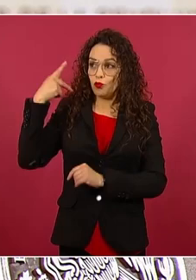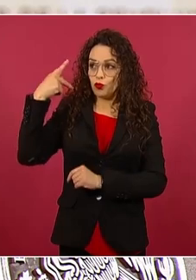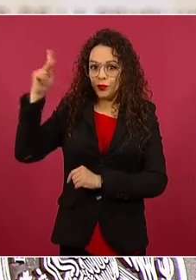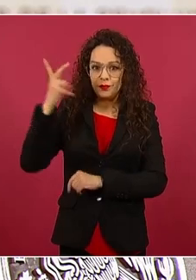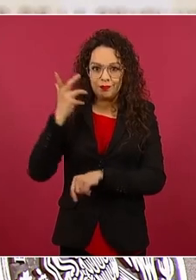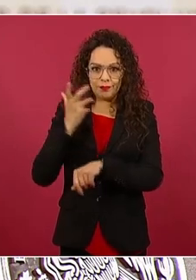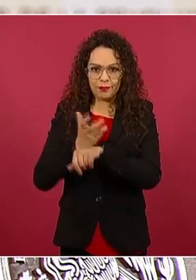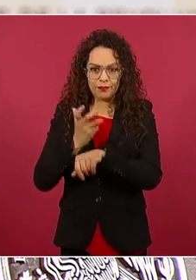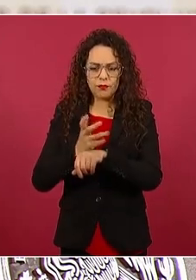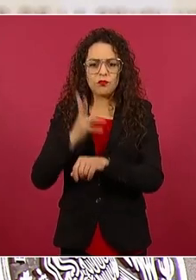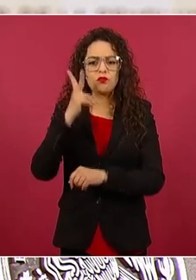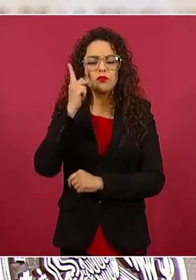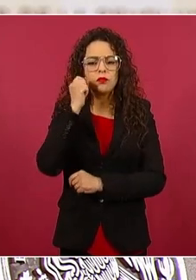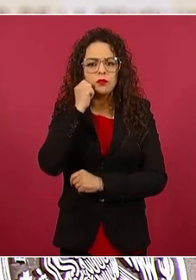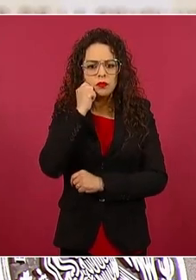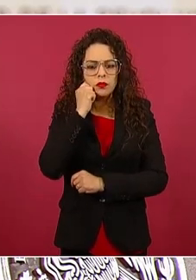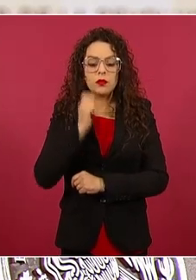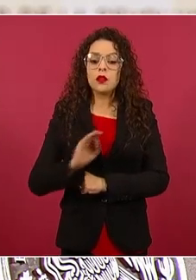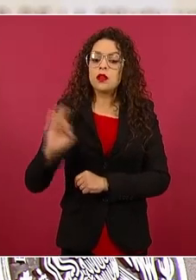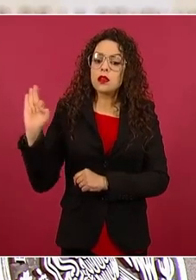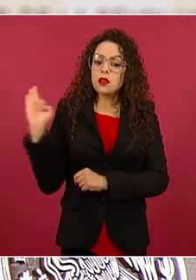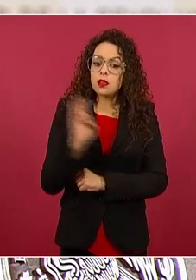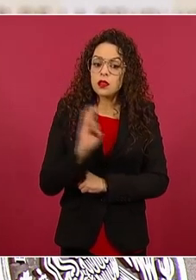para que si se maltrata